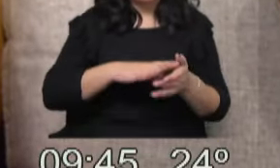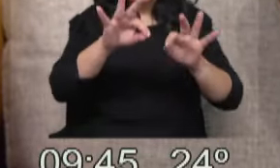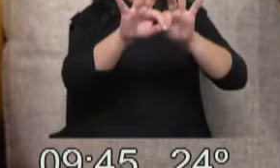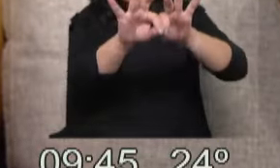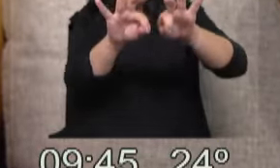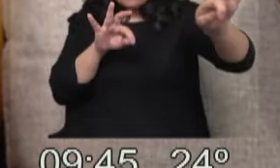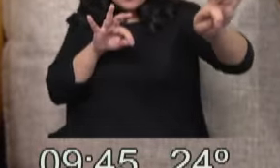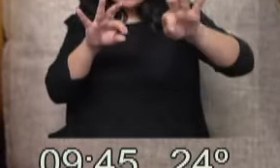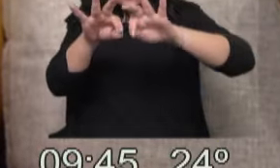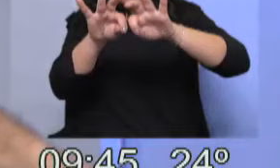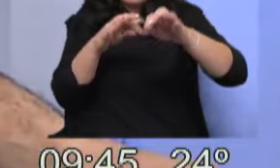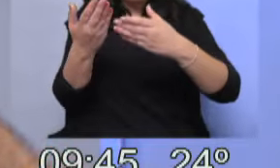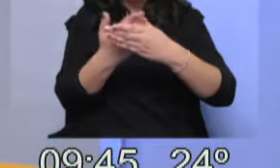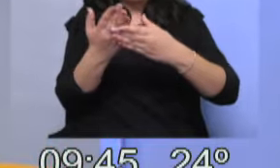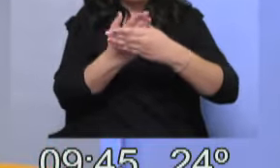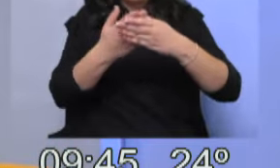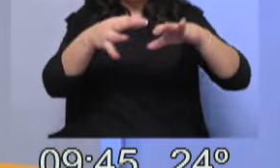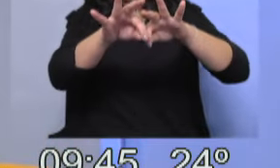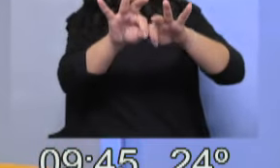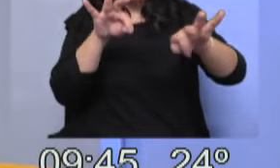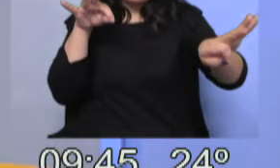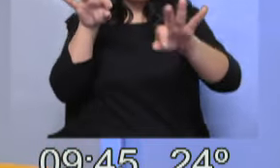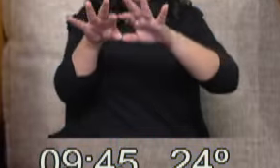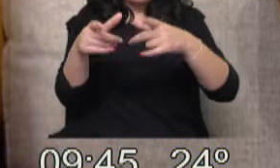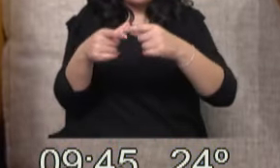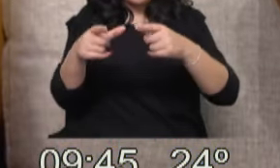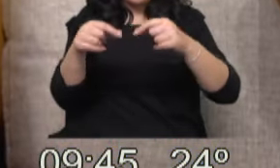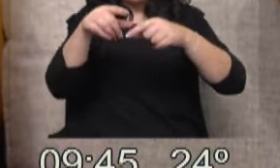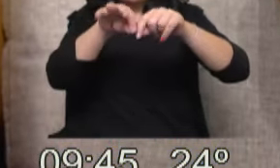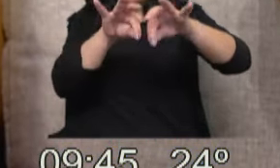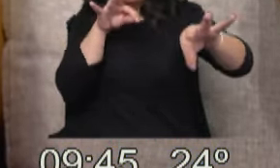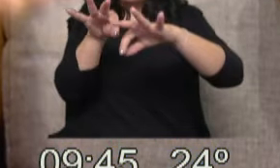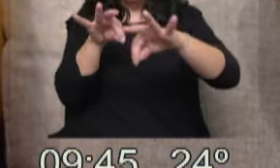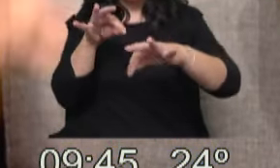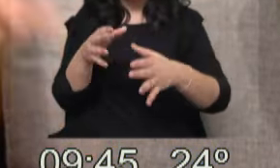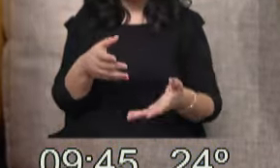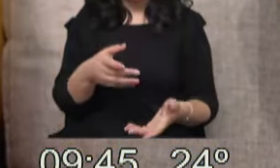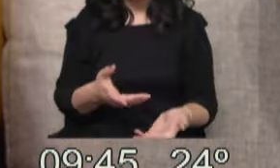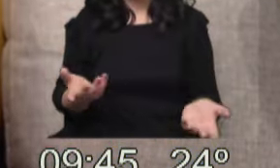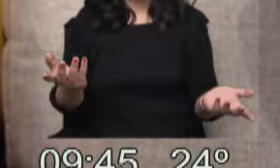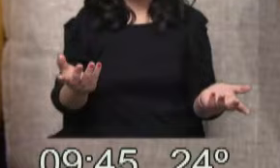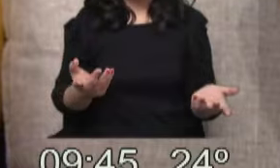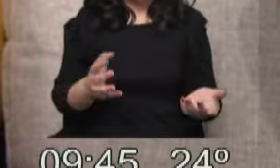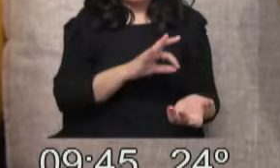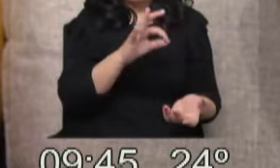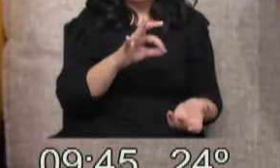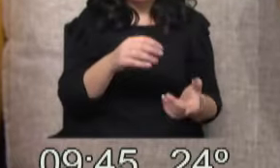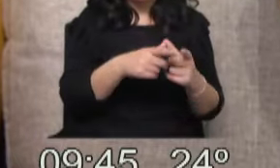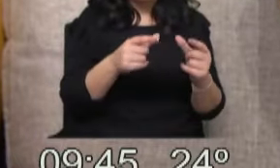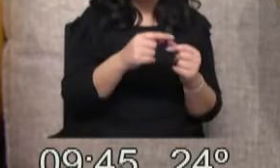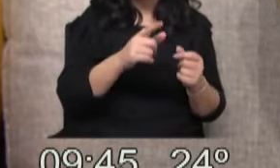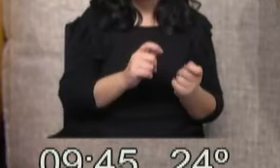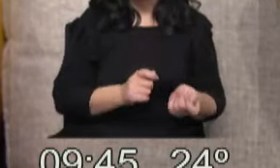en el no este para de aquella prueba administrativa un legajo que aparece en otro en otro lugar que el que